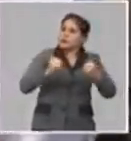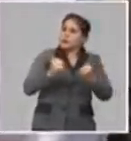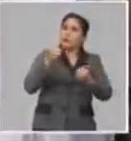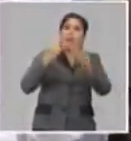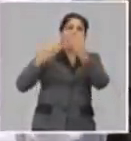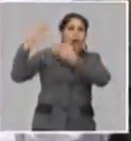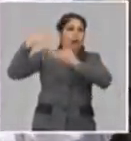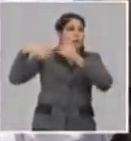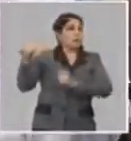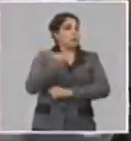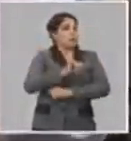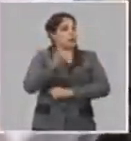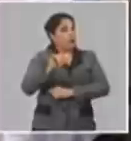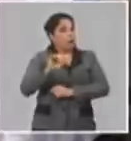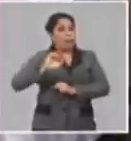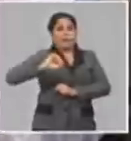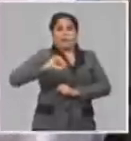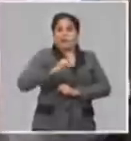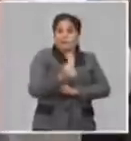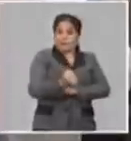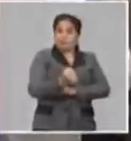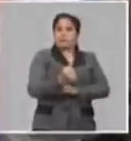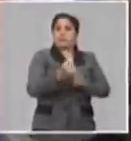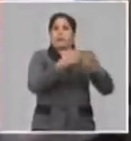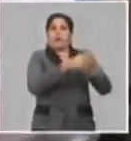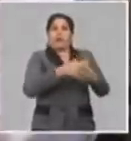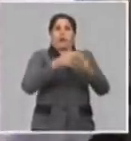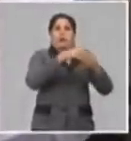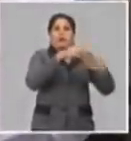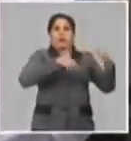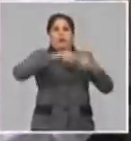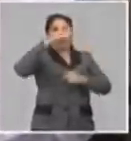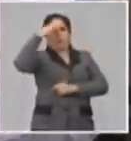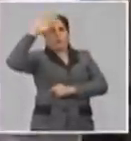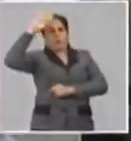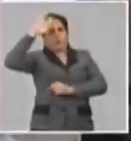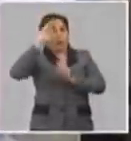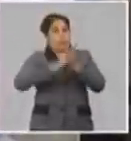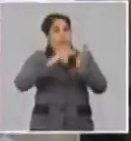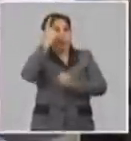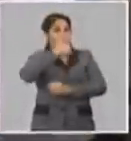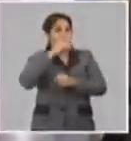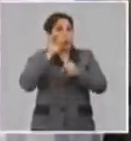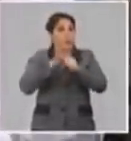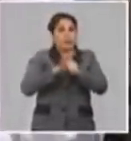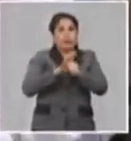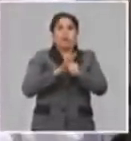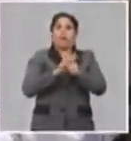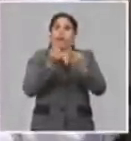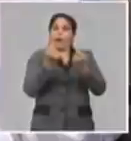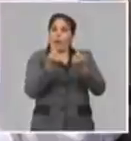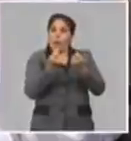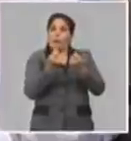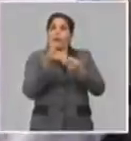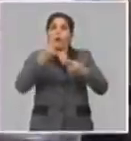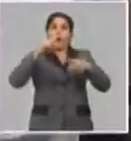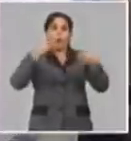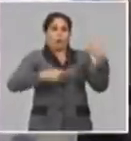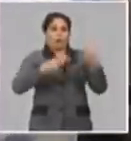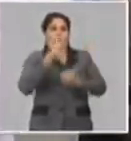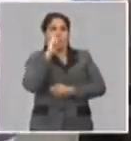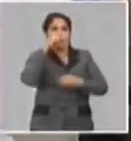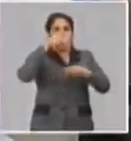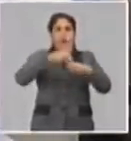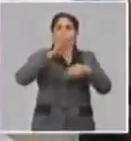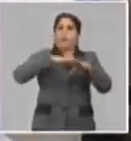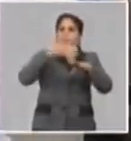enfrentando por el arreciamiento del bloqueo desde el mes de abril del pasado año, que comenzó la persecución contra el combustible. Tuvimos después